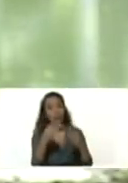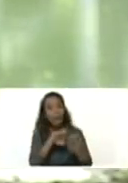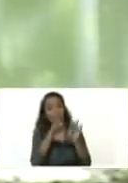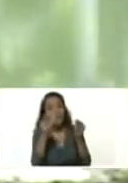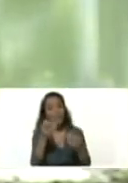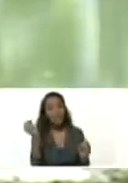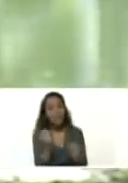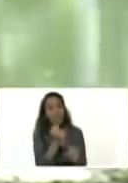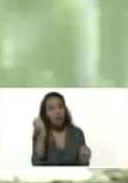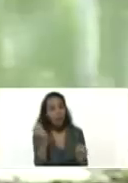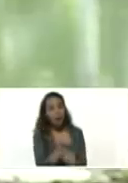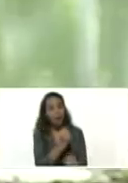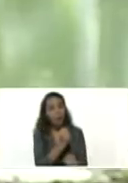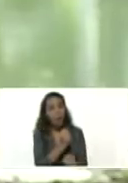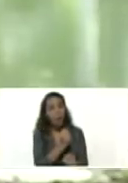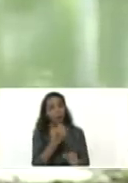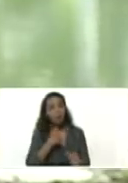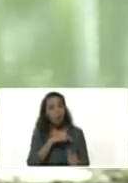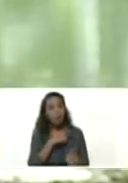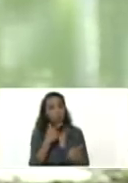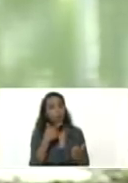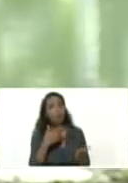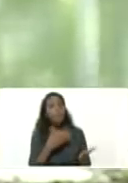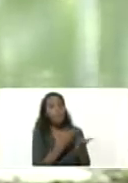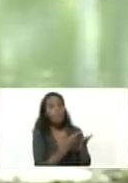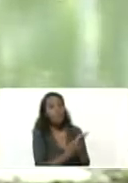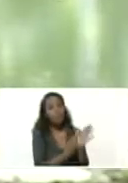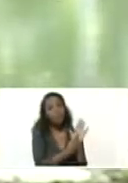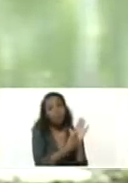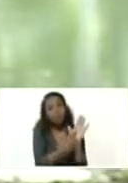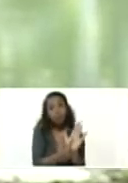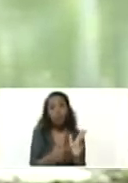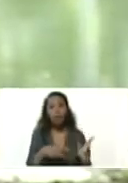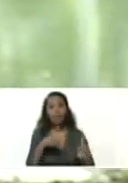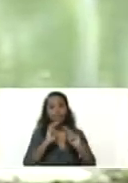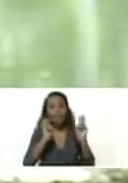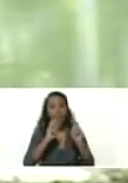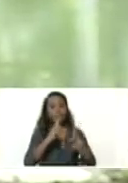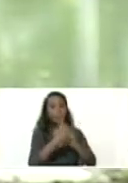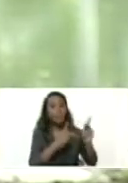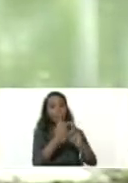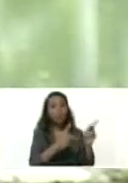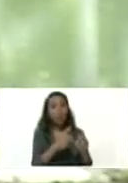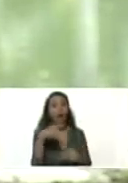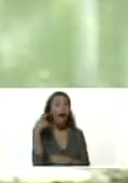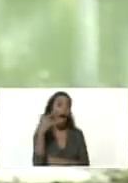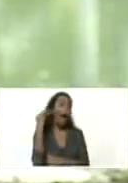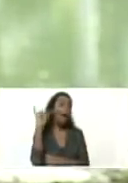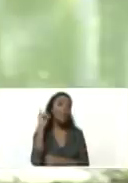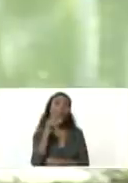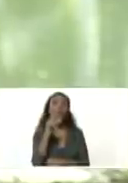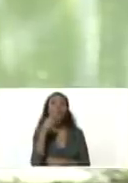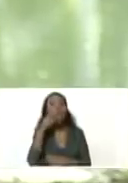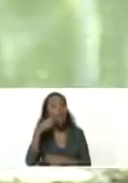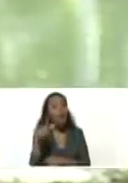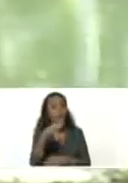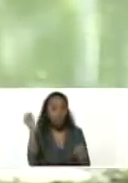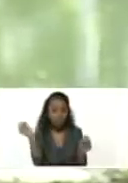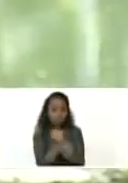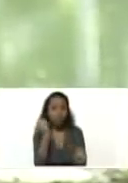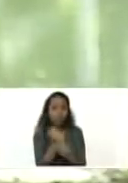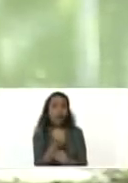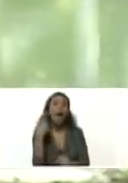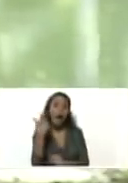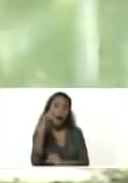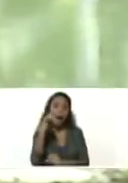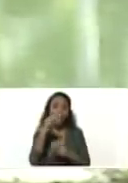trabajo, hemos presentado propuestas del tema de la producción. Correcto. Porque si hay un pueblo que trabaja, un pueblo